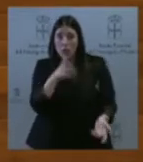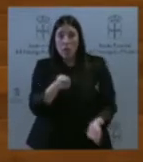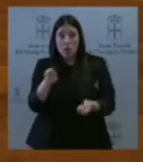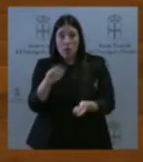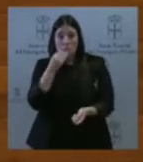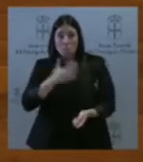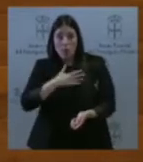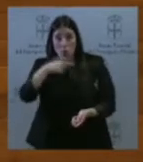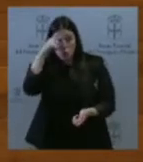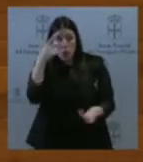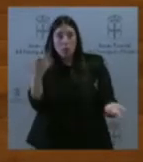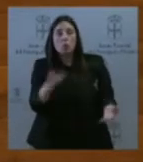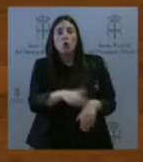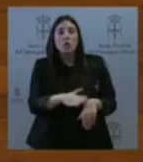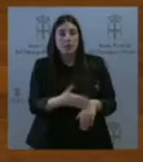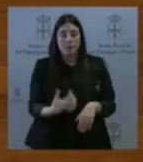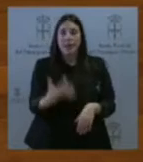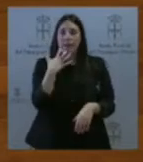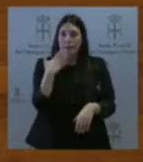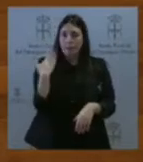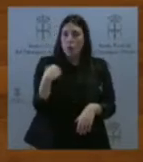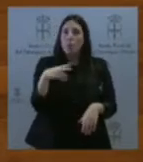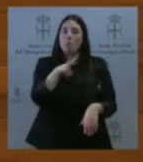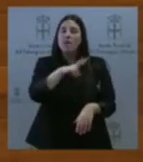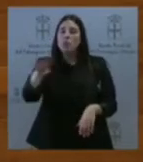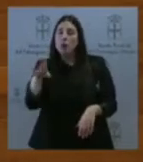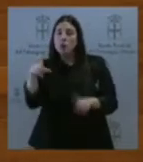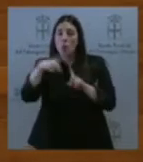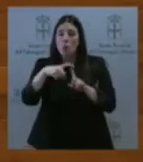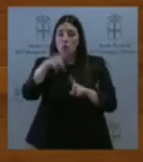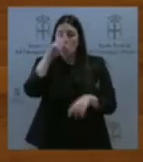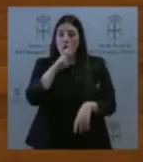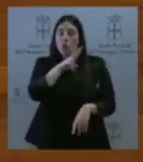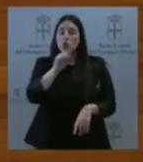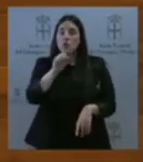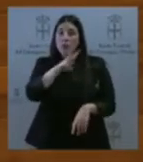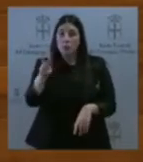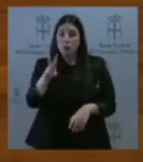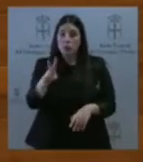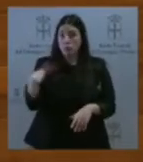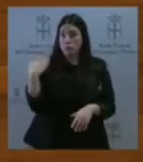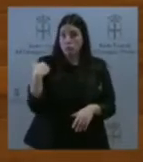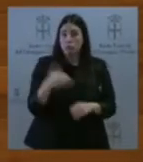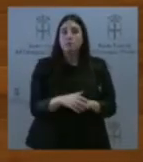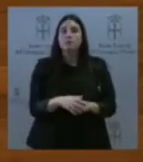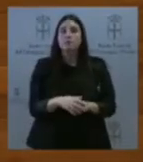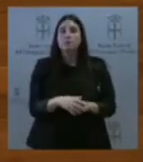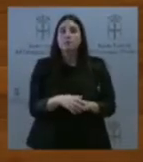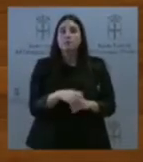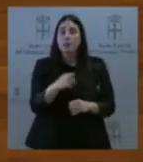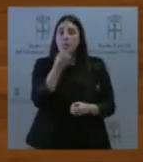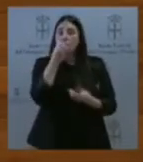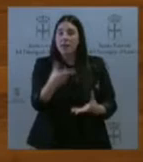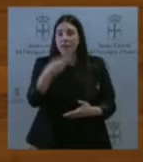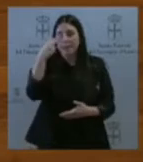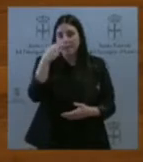El 24 de mayo de 2022, antes de ayer, se declaró bien de interés cultural con la categoría de monumento la torre de señales